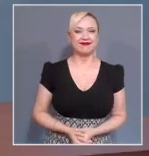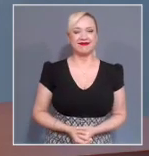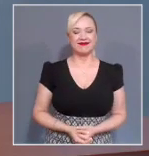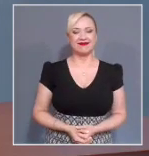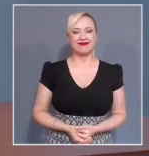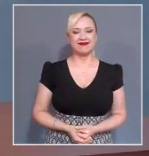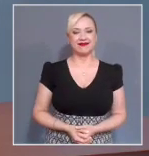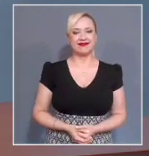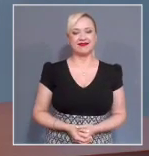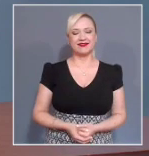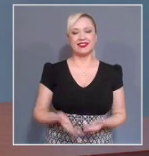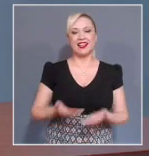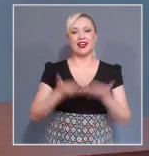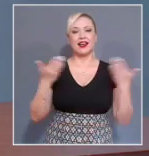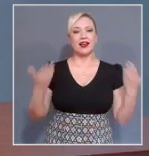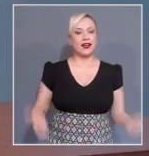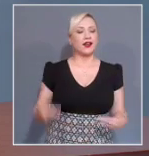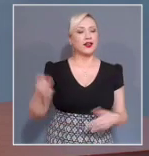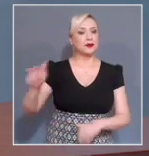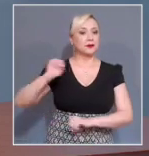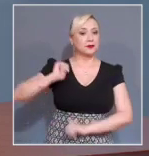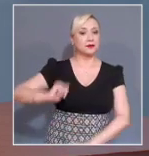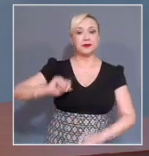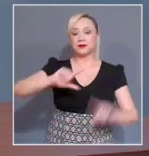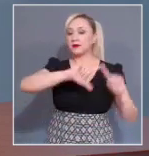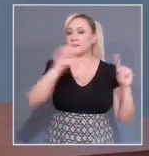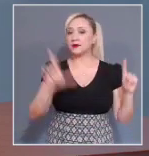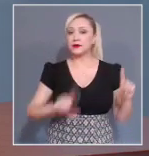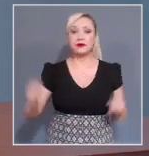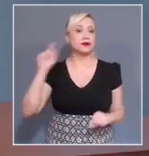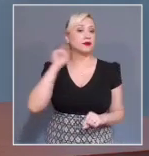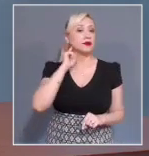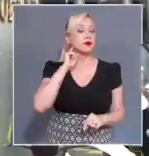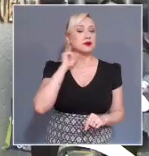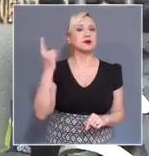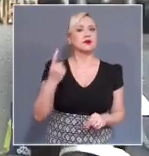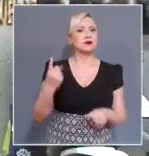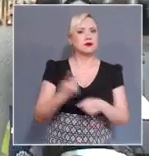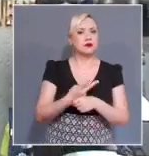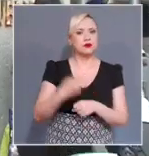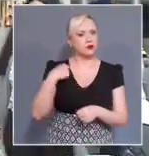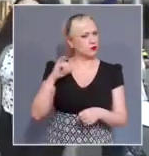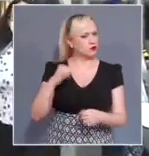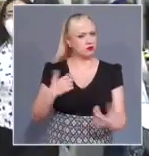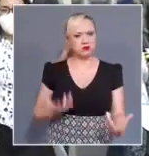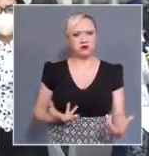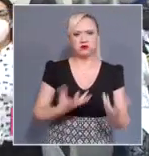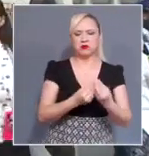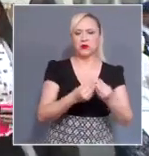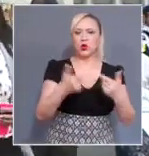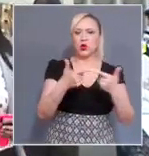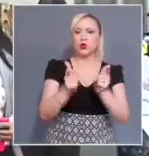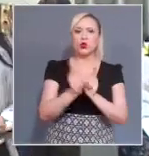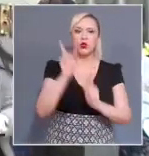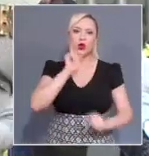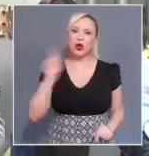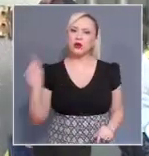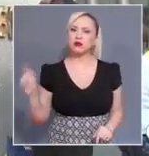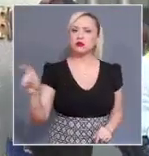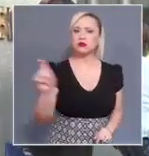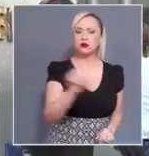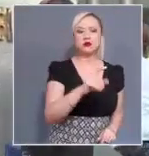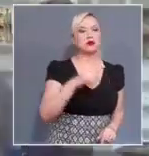La Defensoría Pública Federal dio a conocer que se suma al movimiento impulsado por diversos colectivos de mujeres por la despenalización del